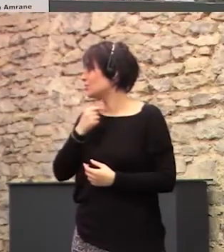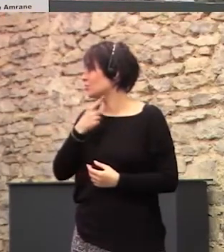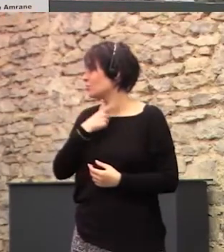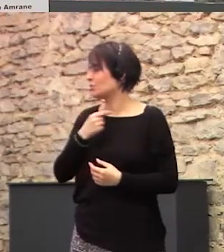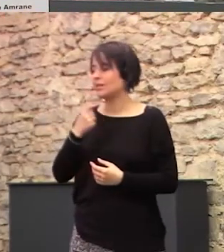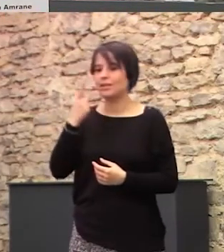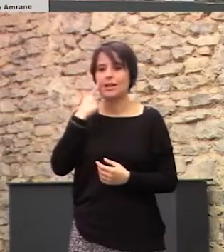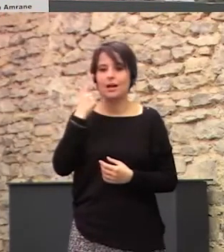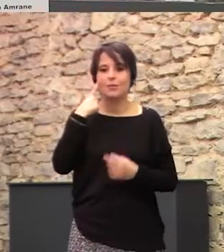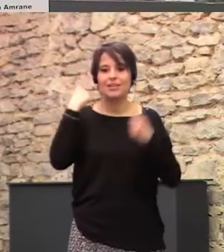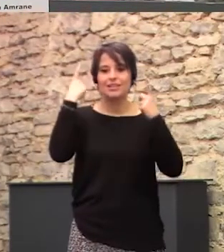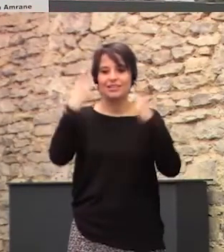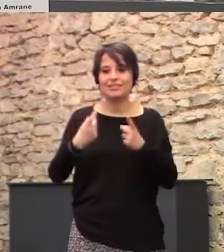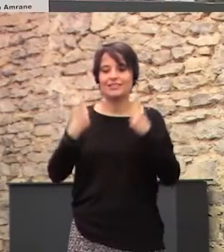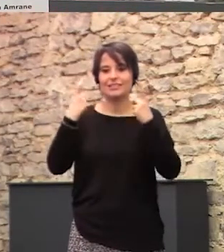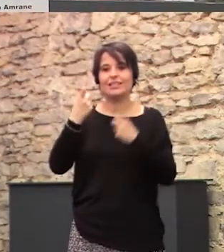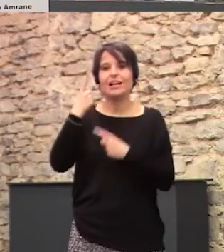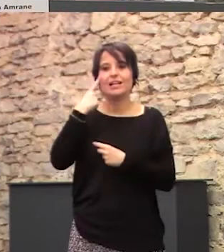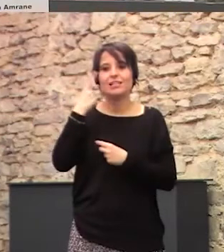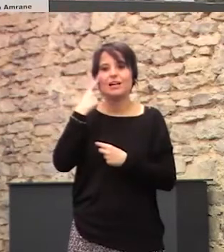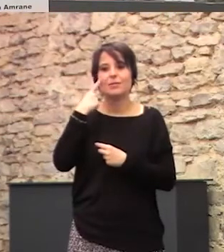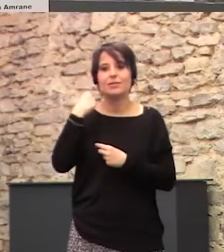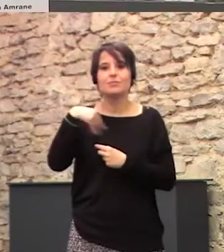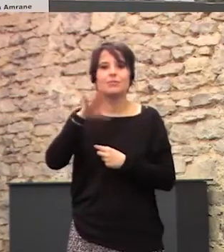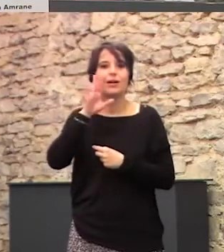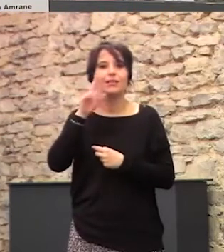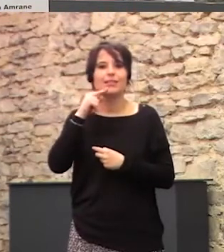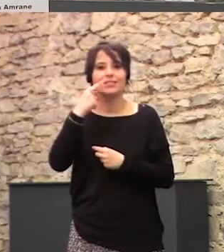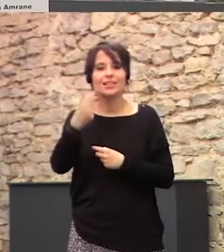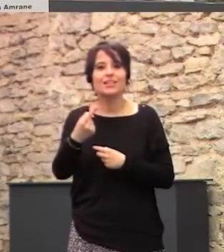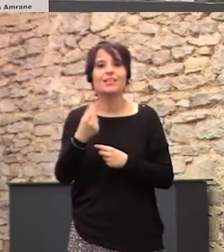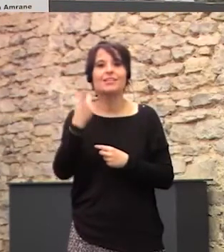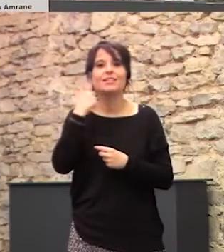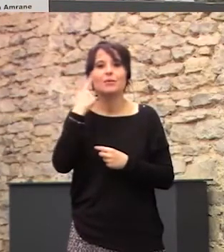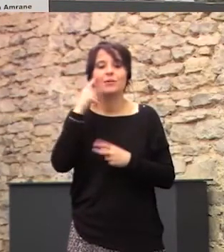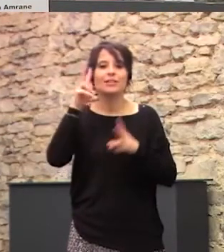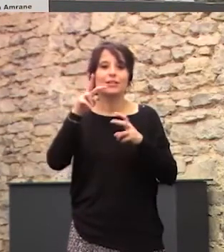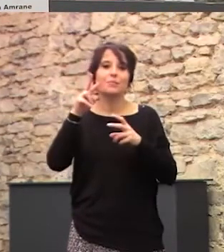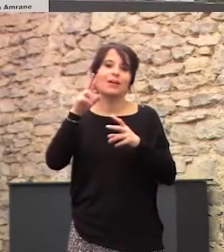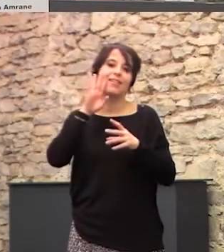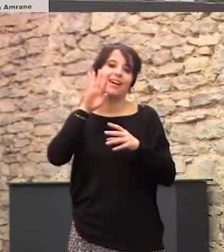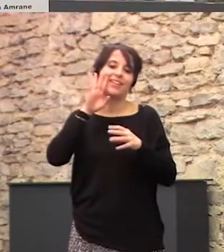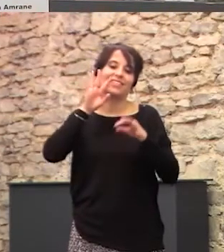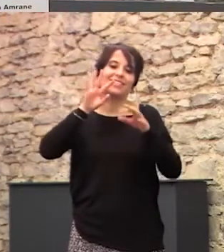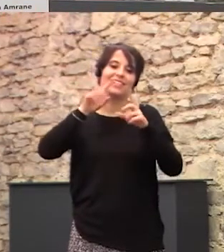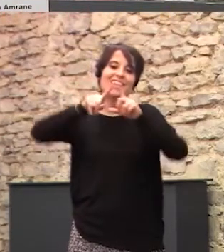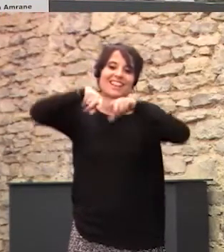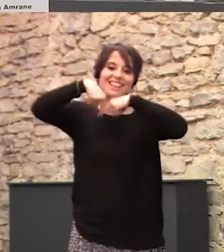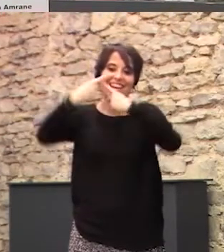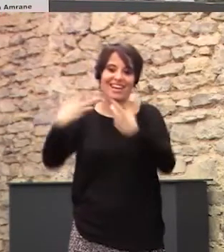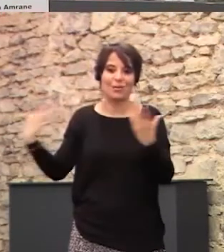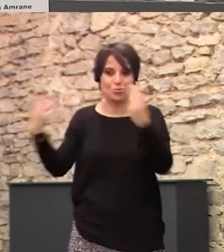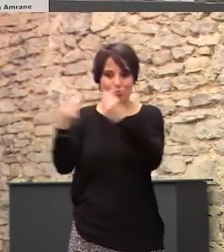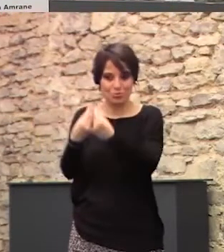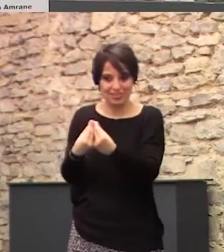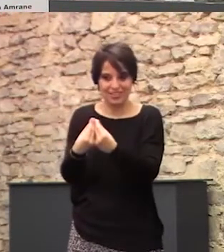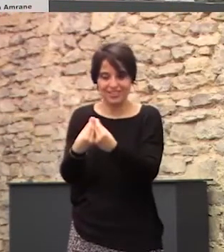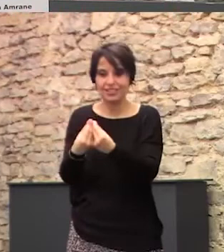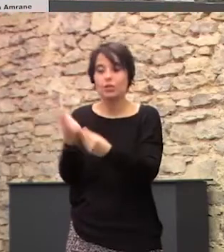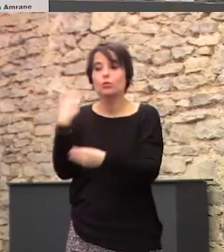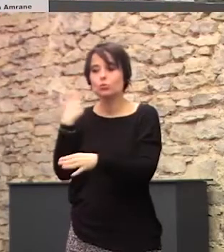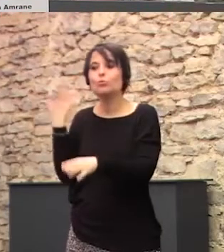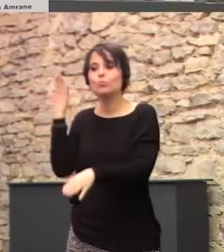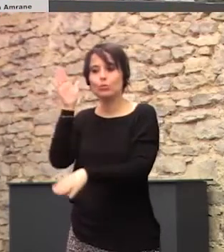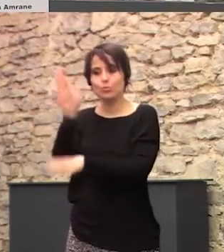aterrizarais un poco en esta parte que decías tú, Jan, de tejer juntas, ¿no? Era una propuesta, pero